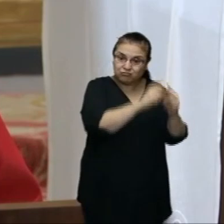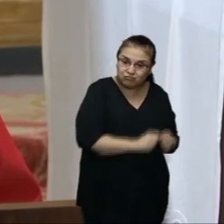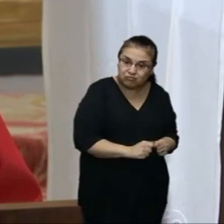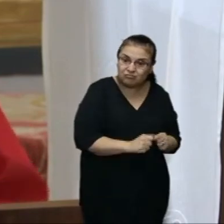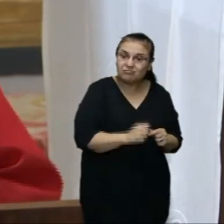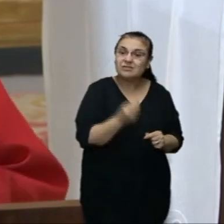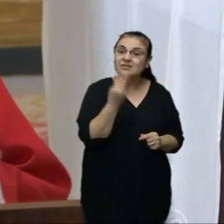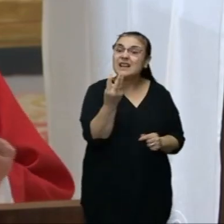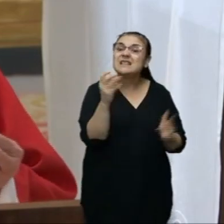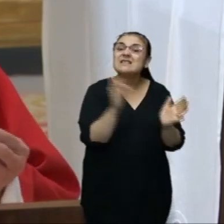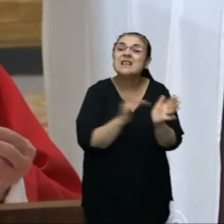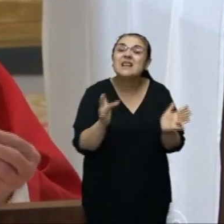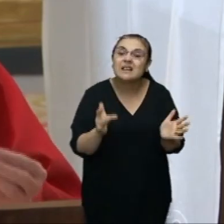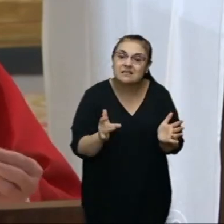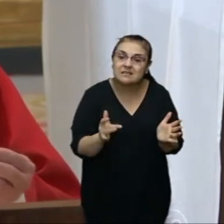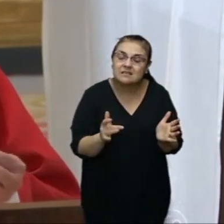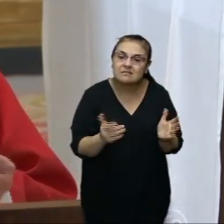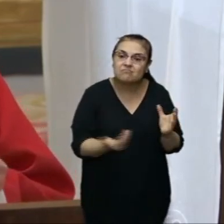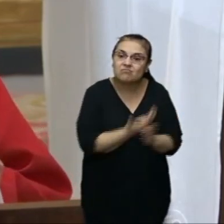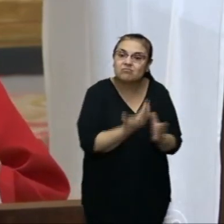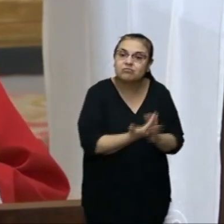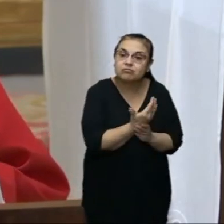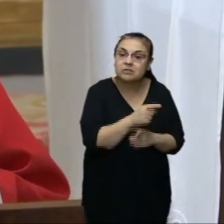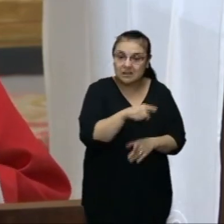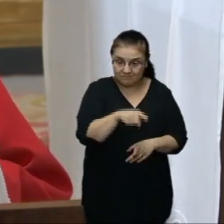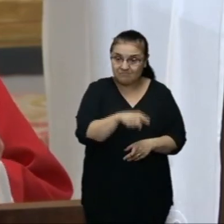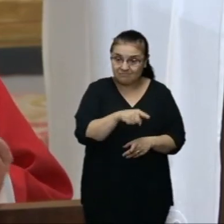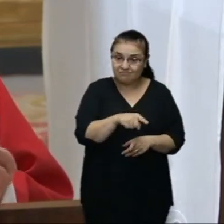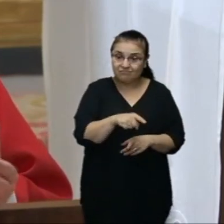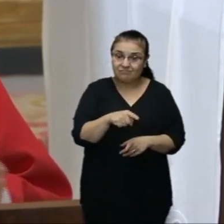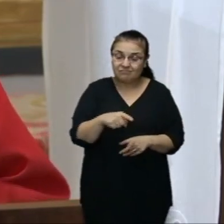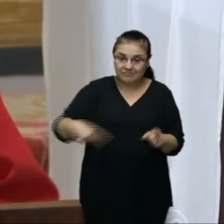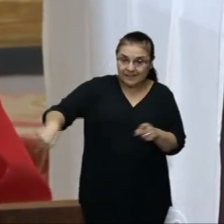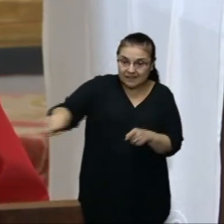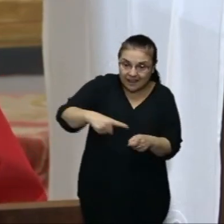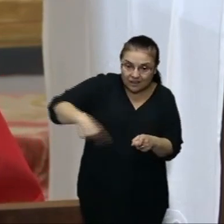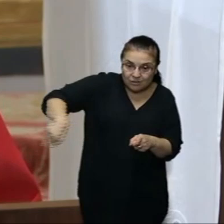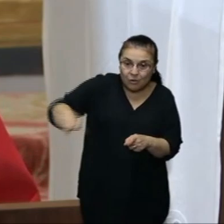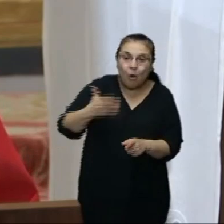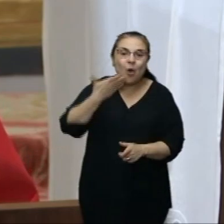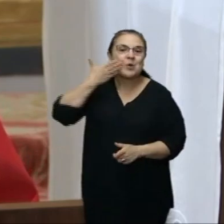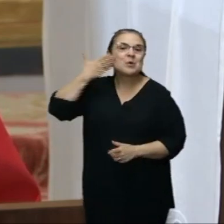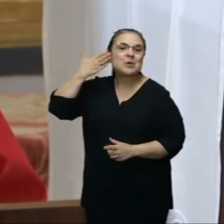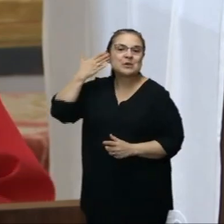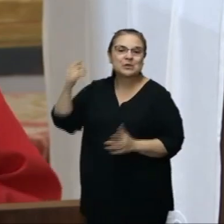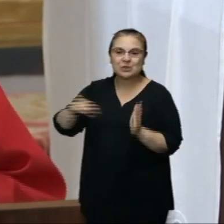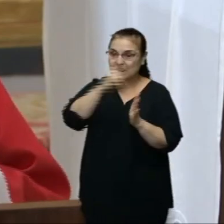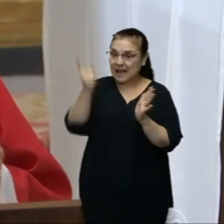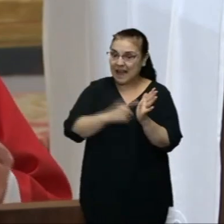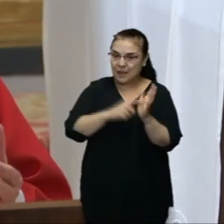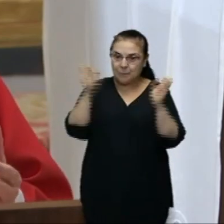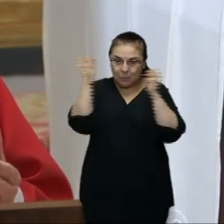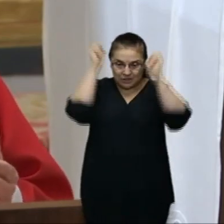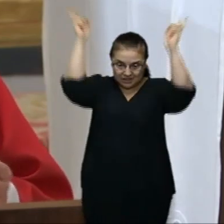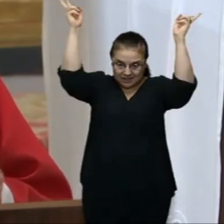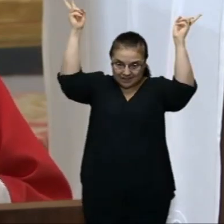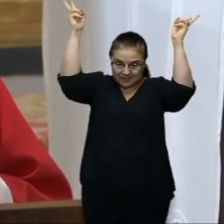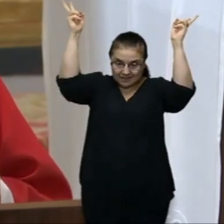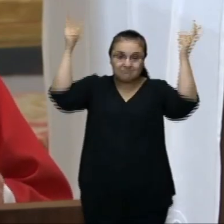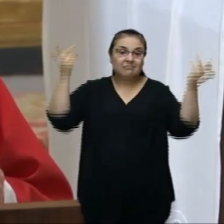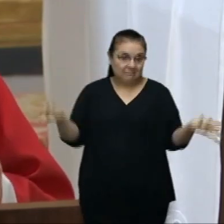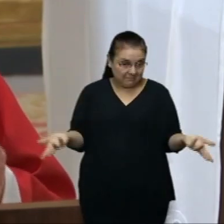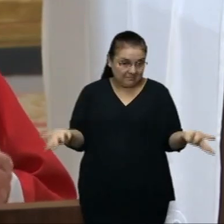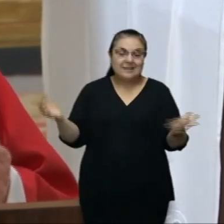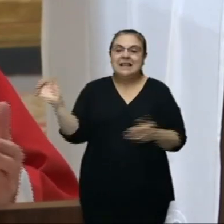3 días. Ellos que estaban orgullosos de su propia ley de Moisés, pues el